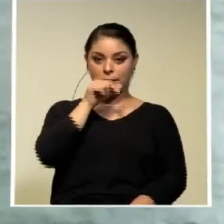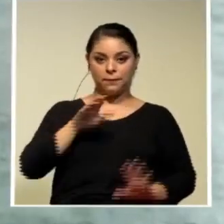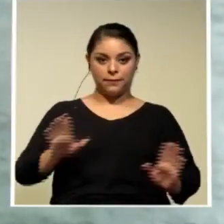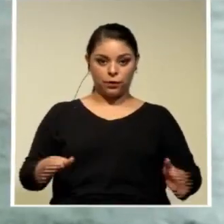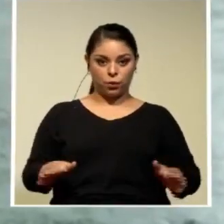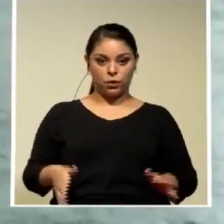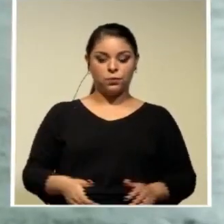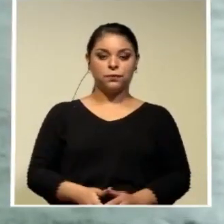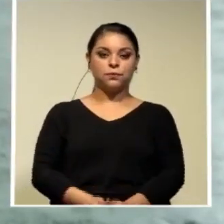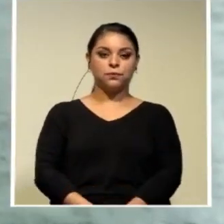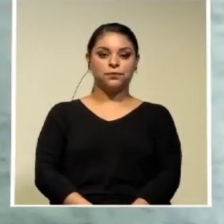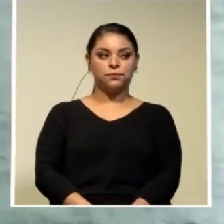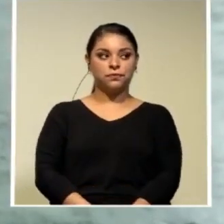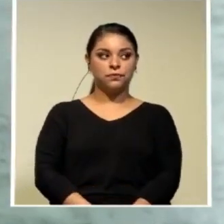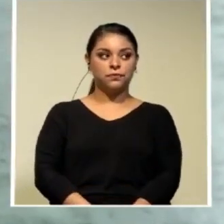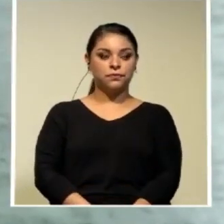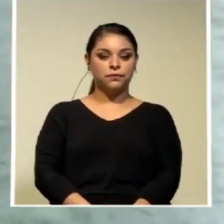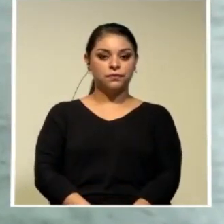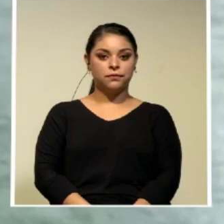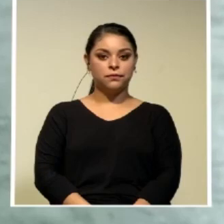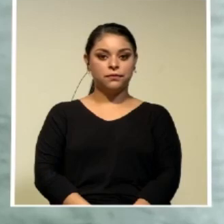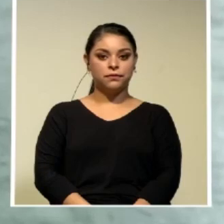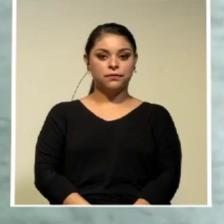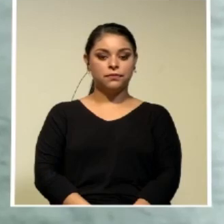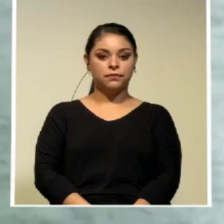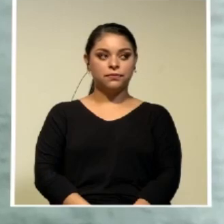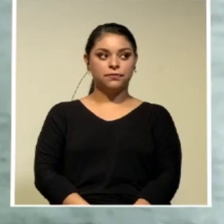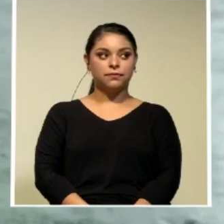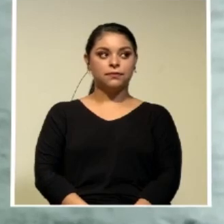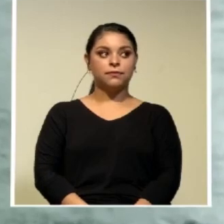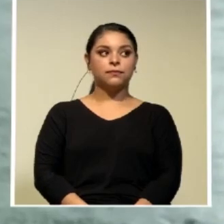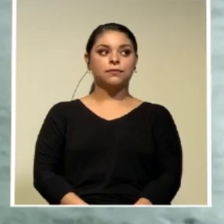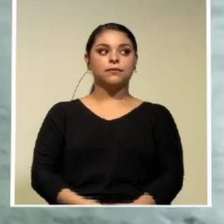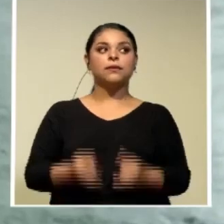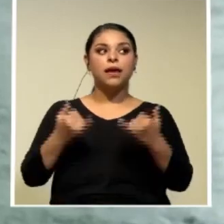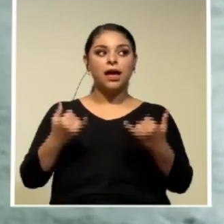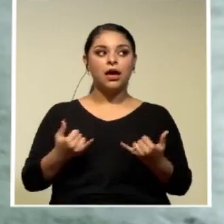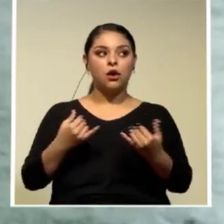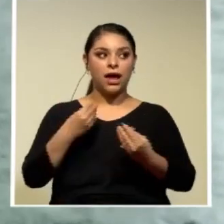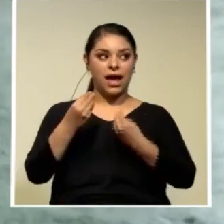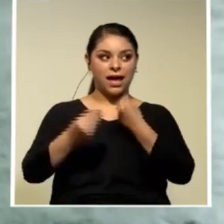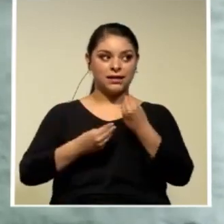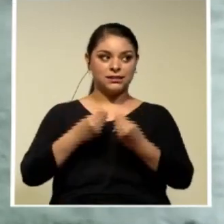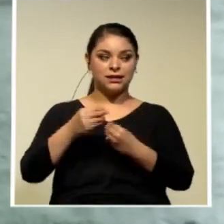Jacadi nageait comme un requin.